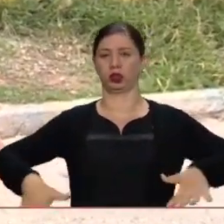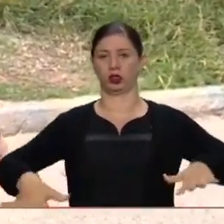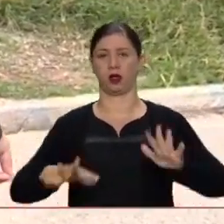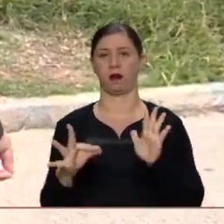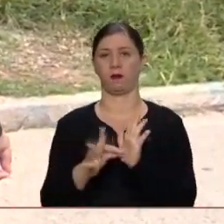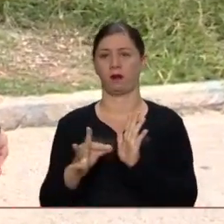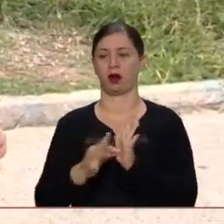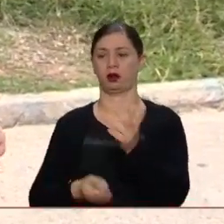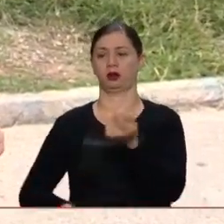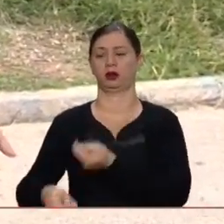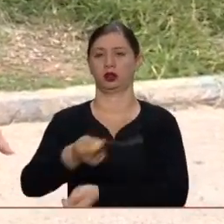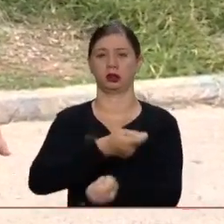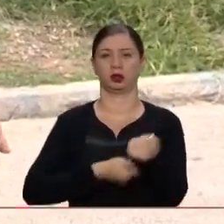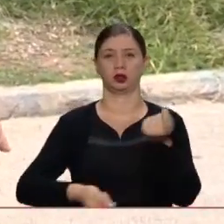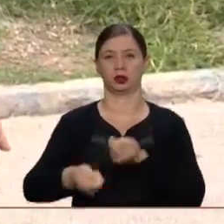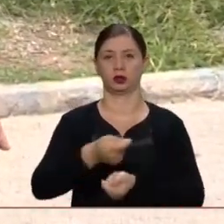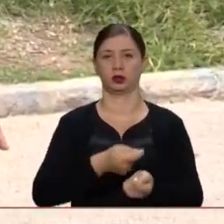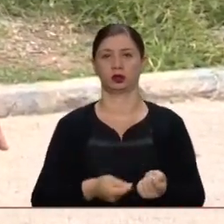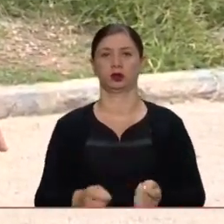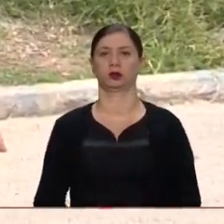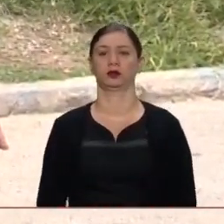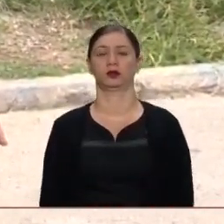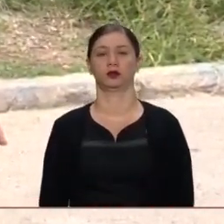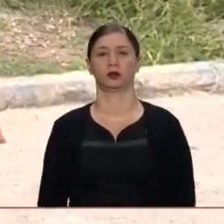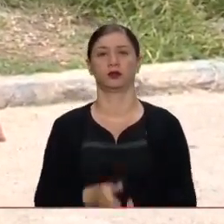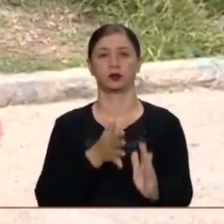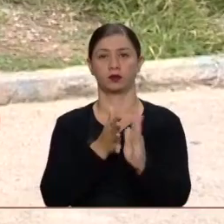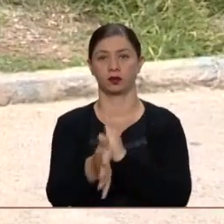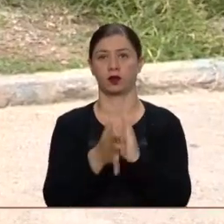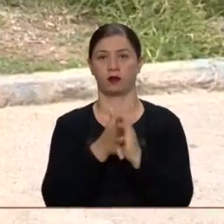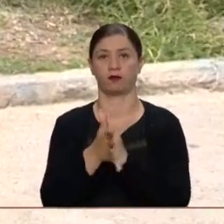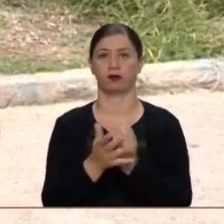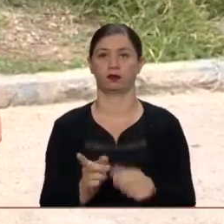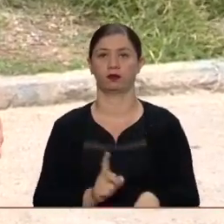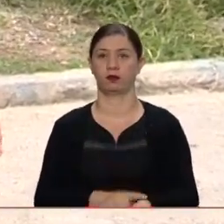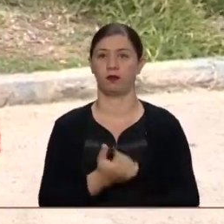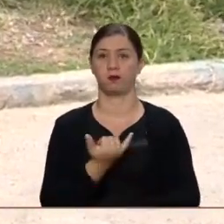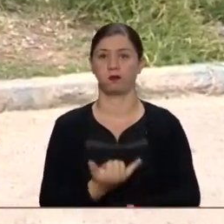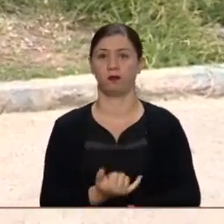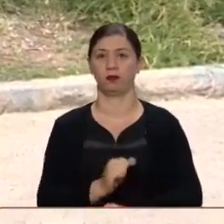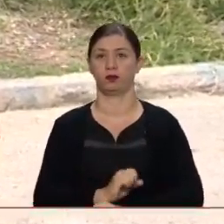la venta de temas de drogas ilegales. Información a esta hora